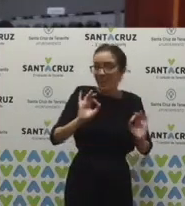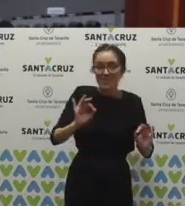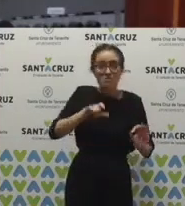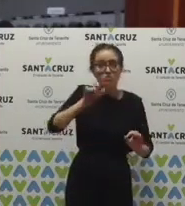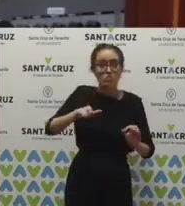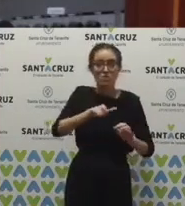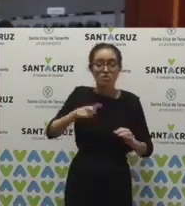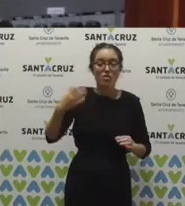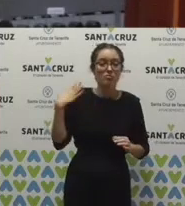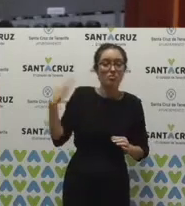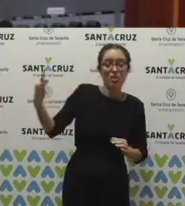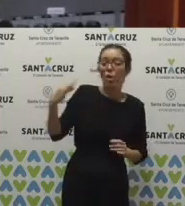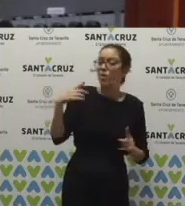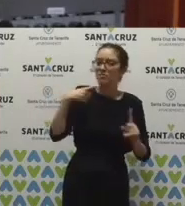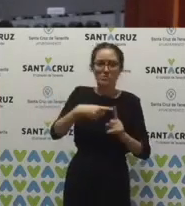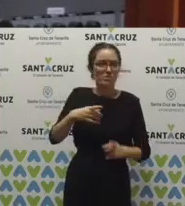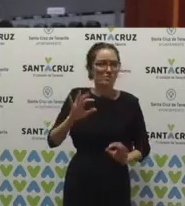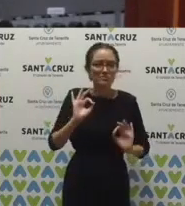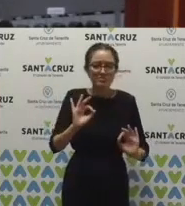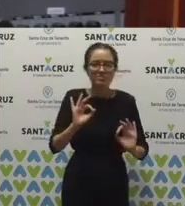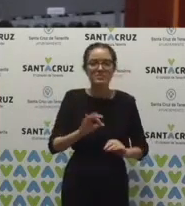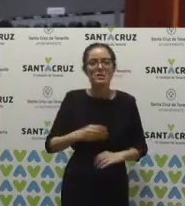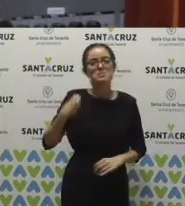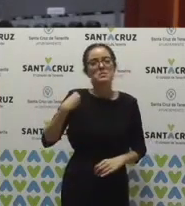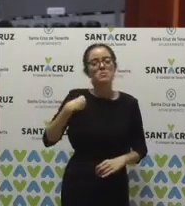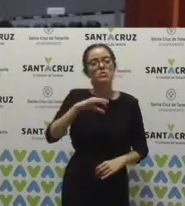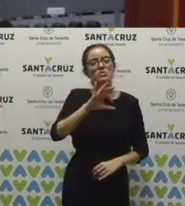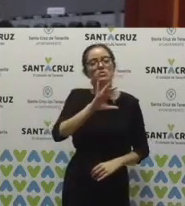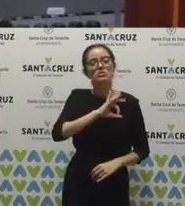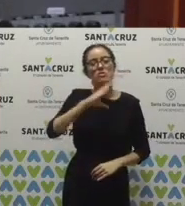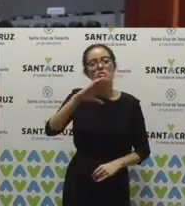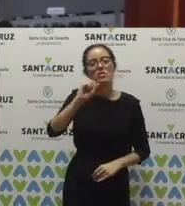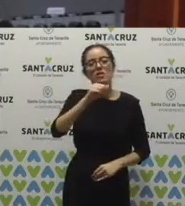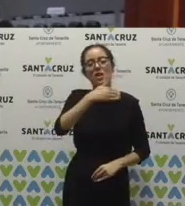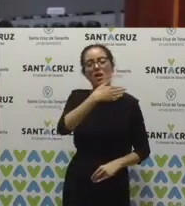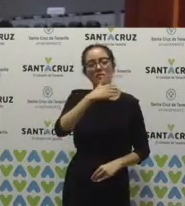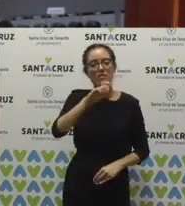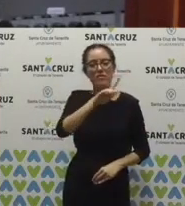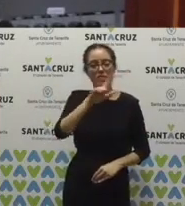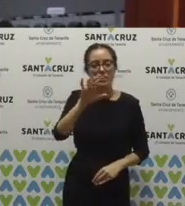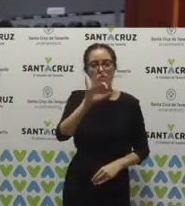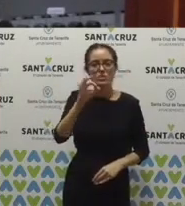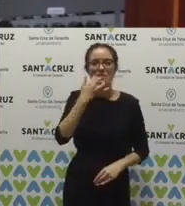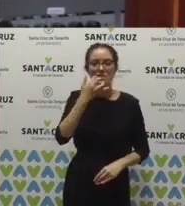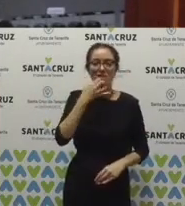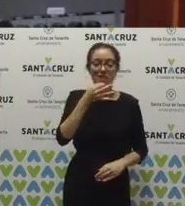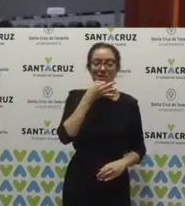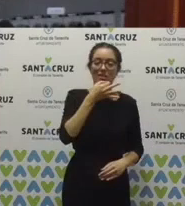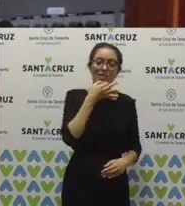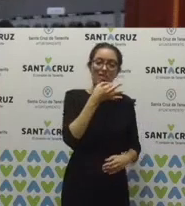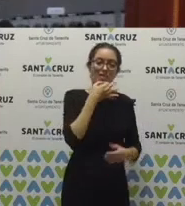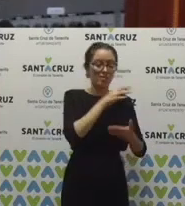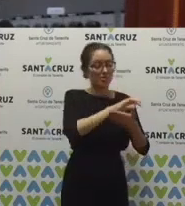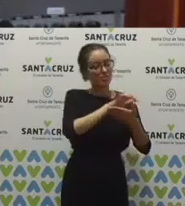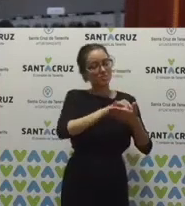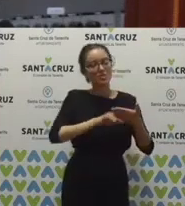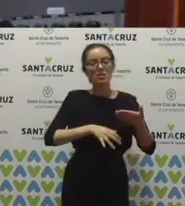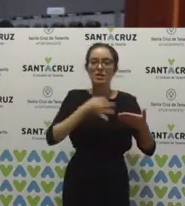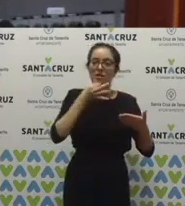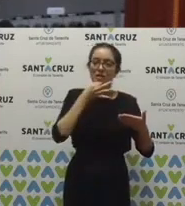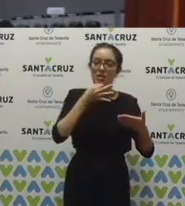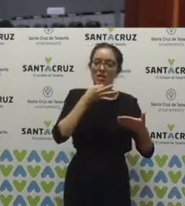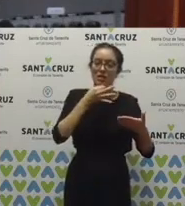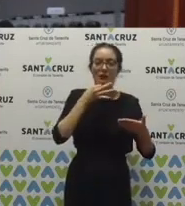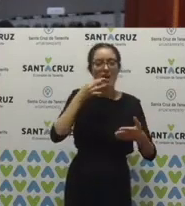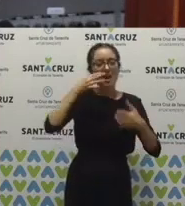sentemos aquí también hablaba el señor cabello porque es importante cuando se construyen los relatos pues estar acordes a la realidad